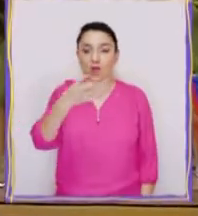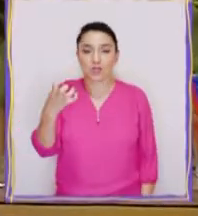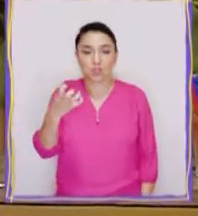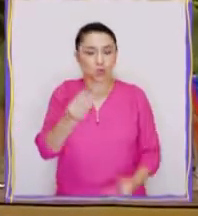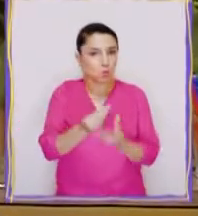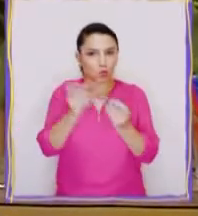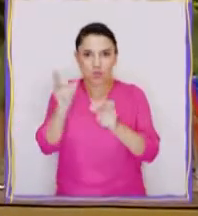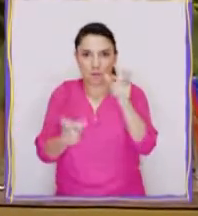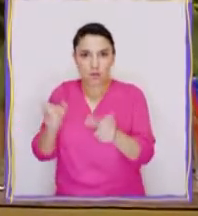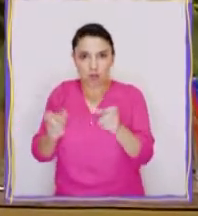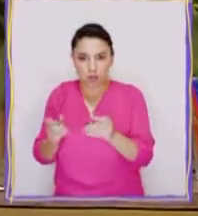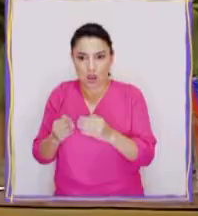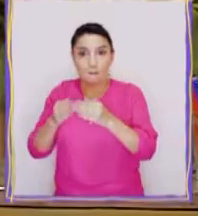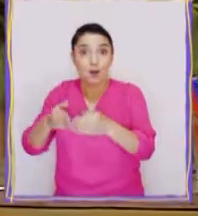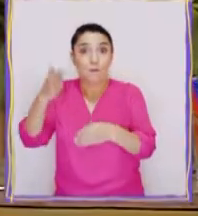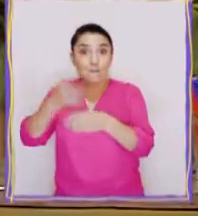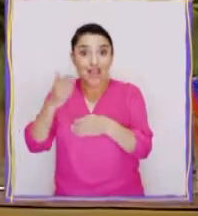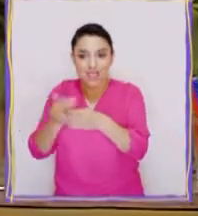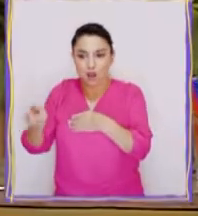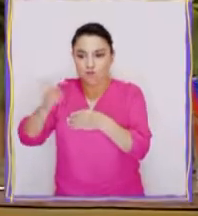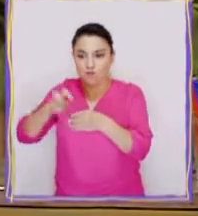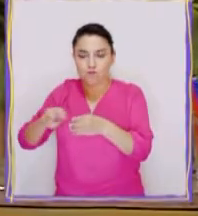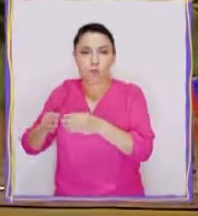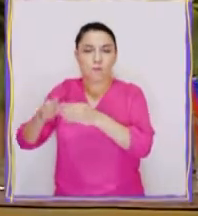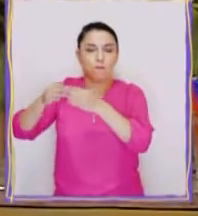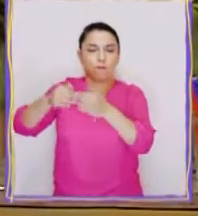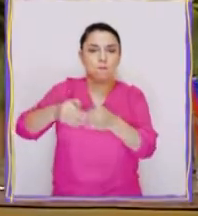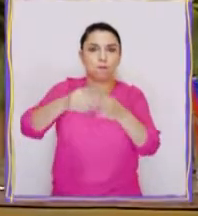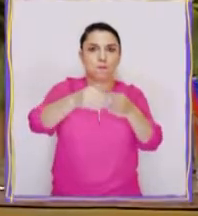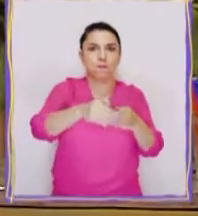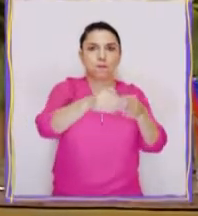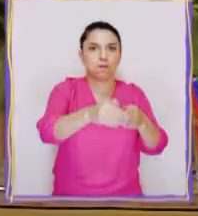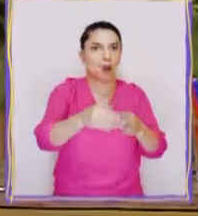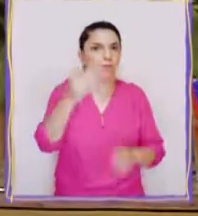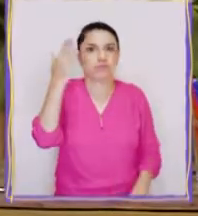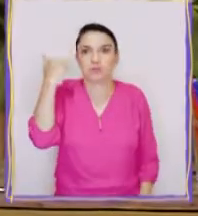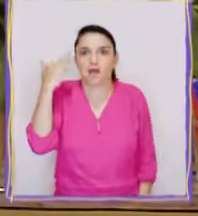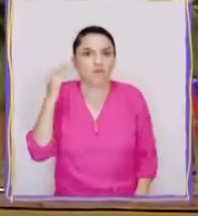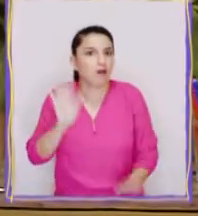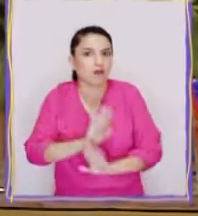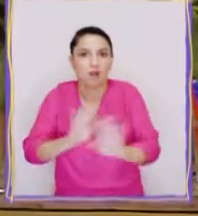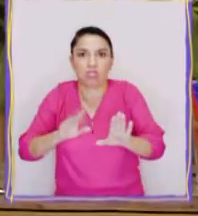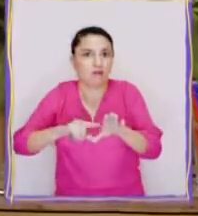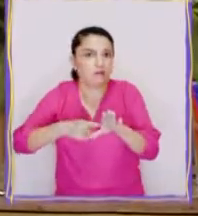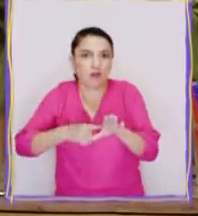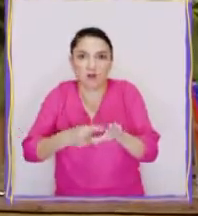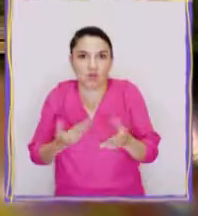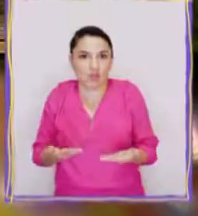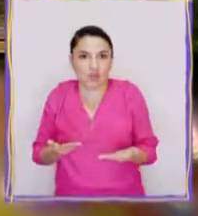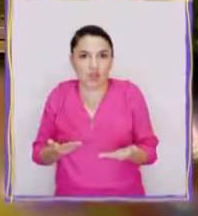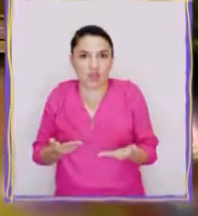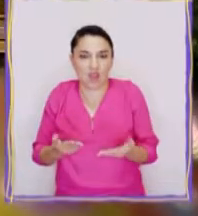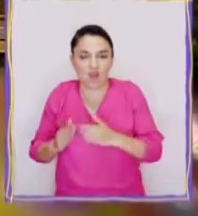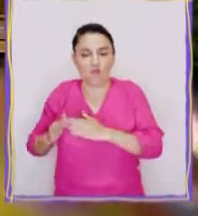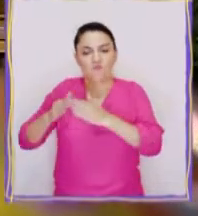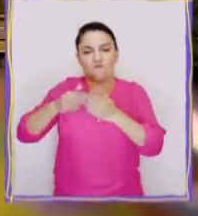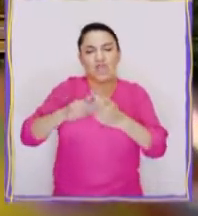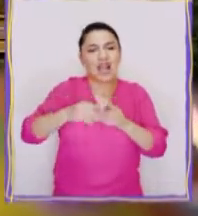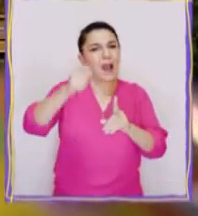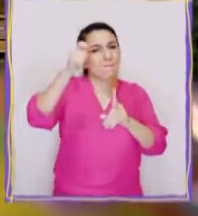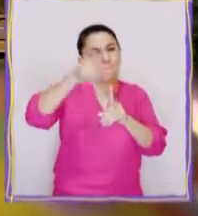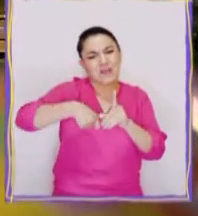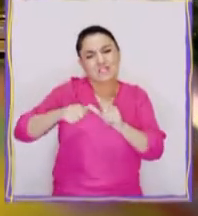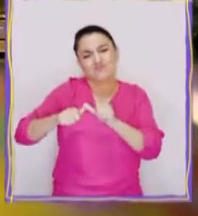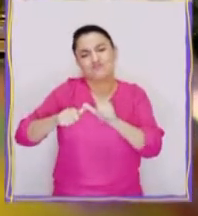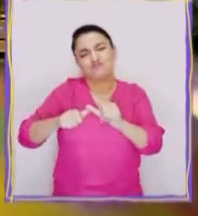muchos hombres se hicieron a la mar en barcos de madera y con casi nada de tecnología de viajes. Y estos viajes